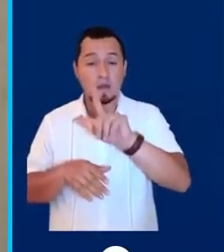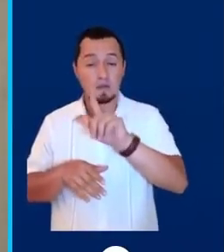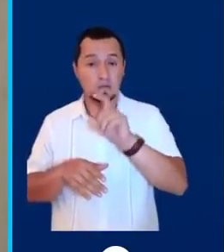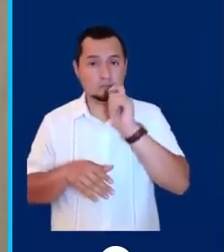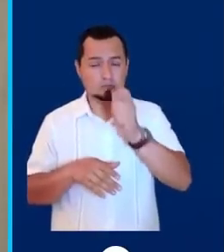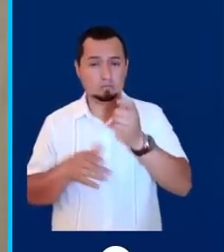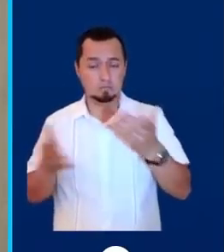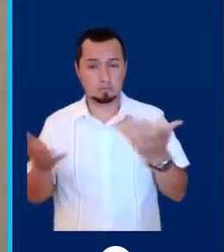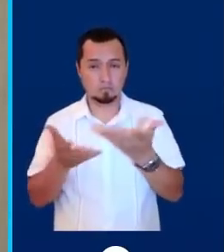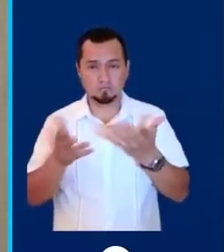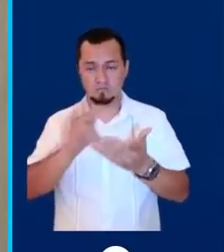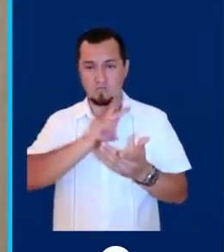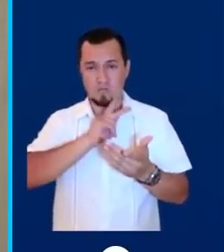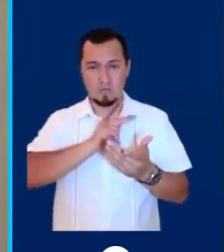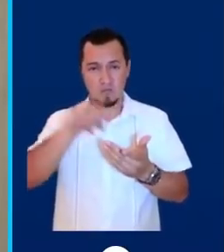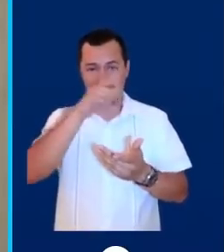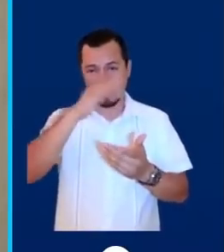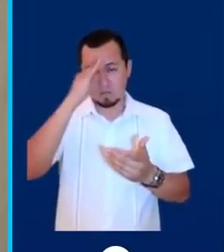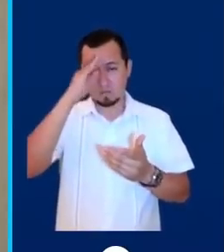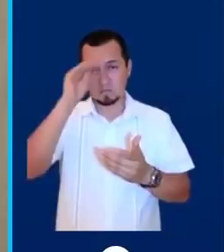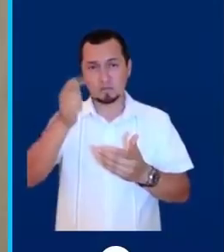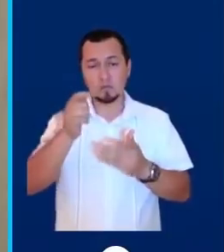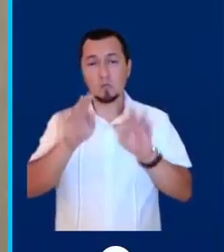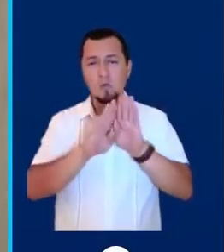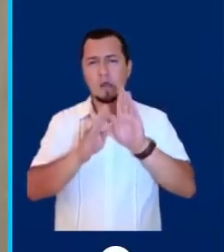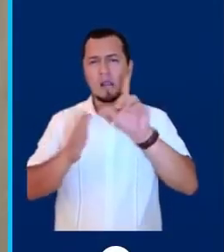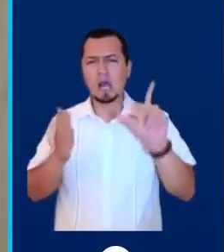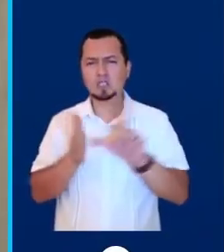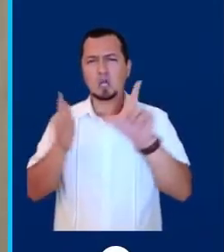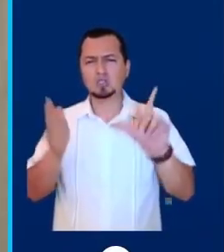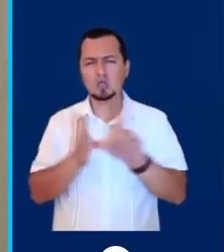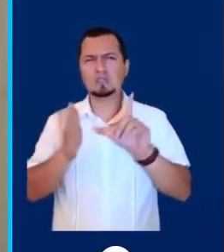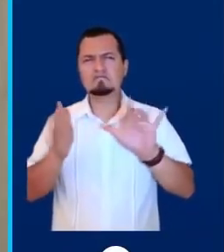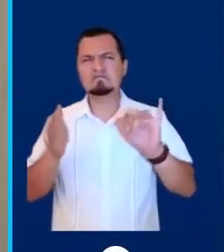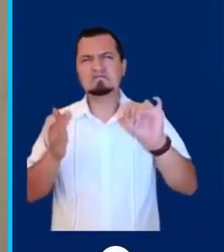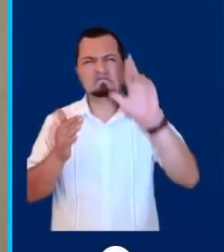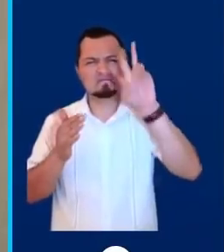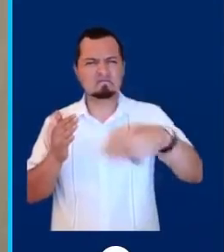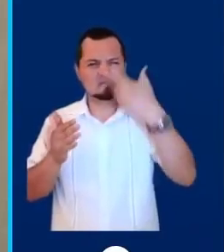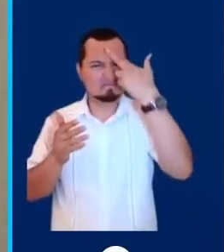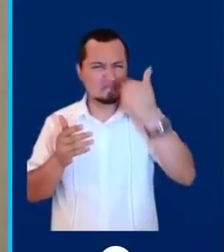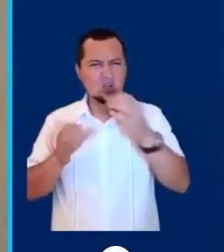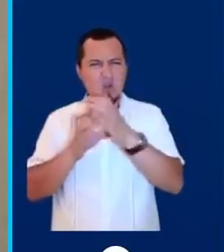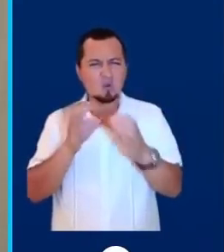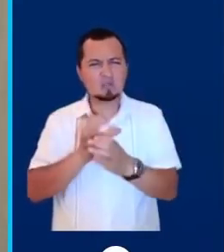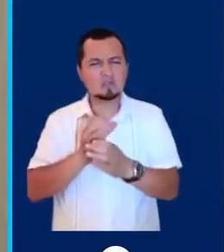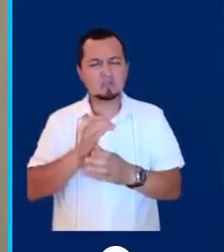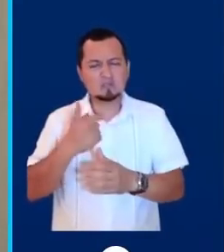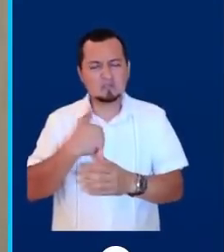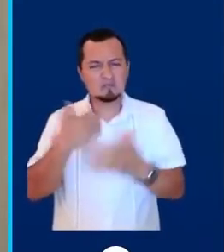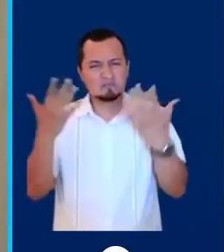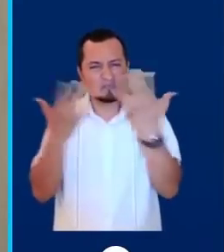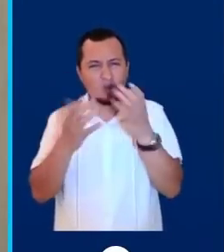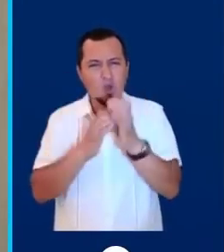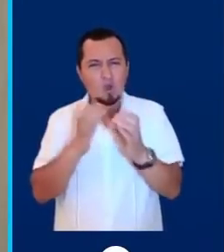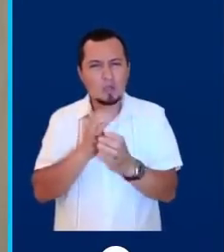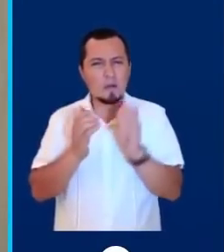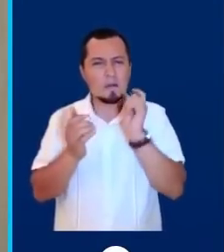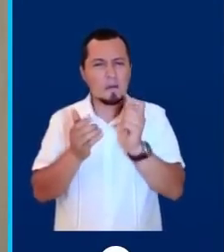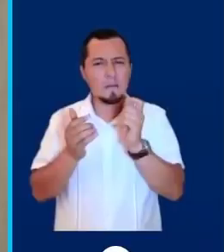que creo que todo este proceso nos ha dejado enormes lecciones, grandes enseñanzas. Sin duda, la manera